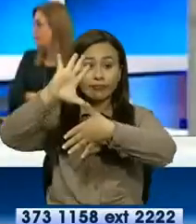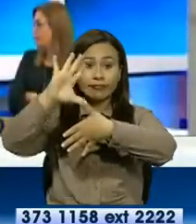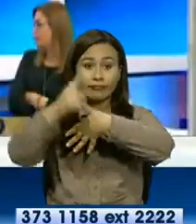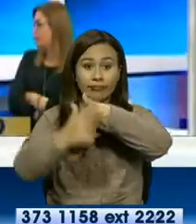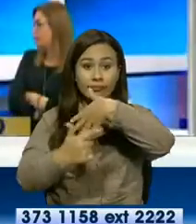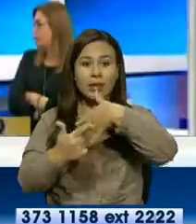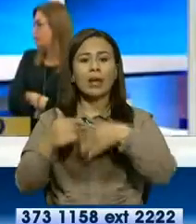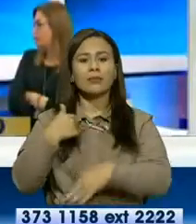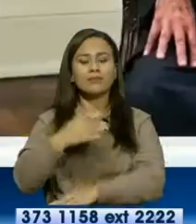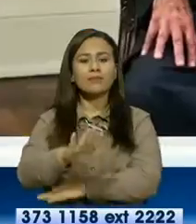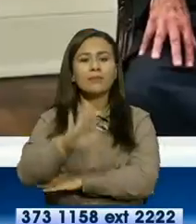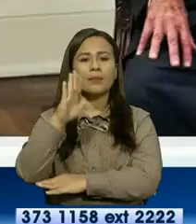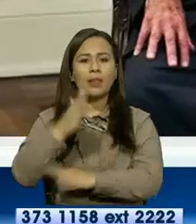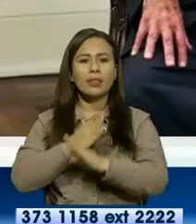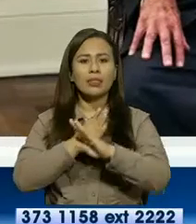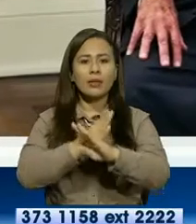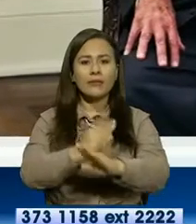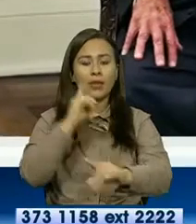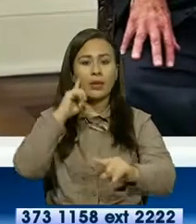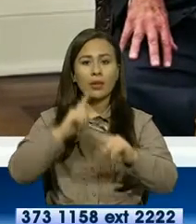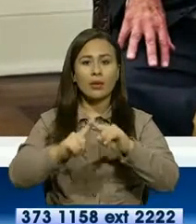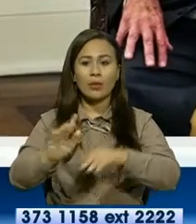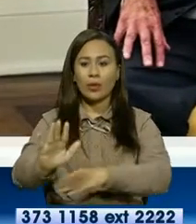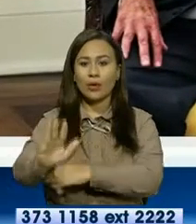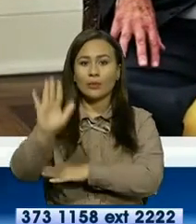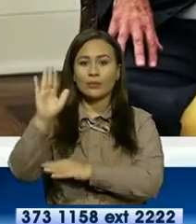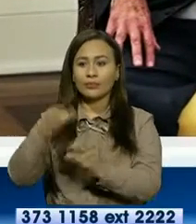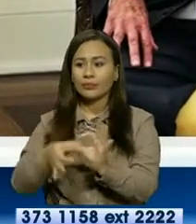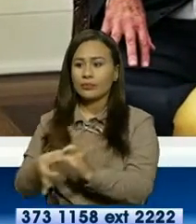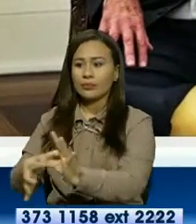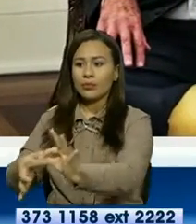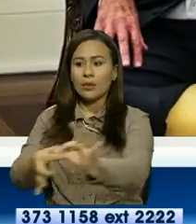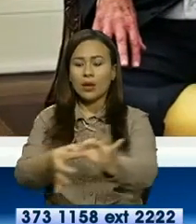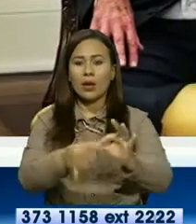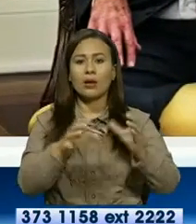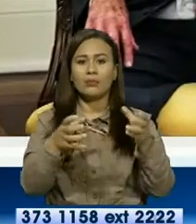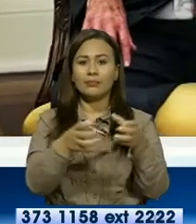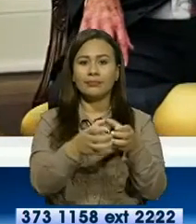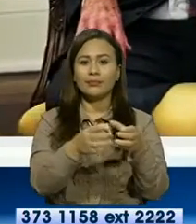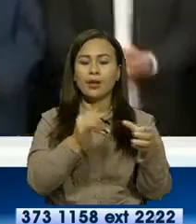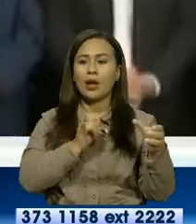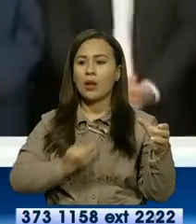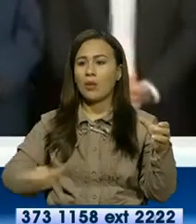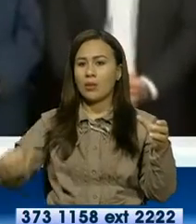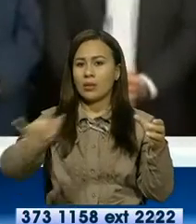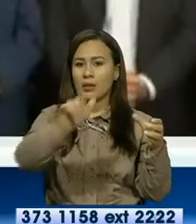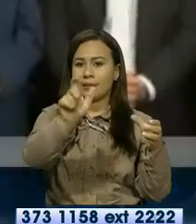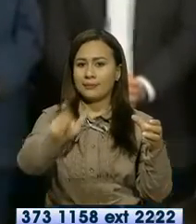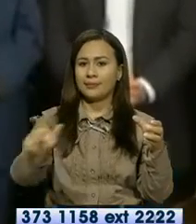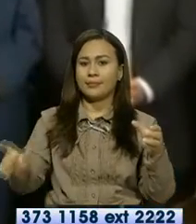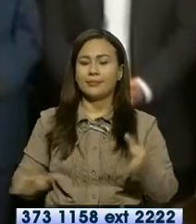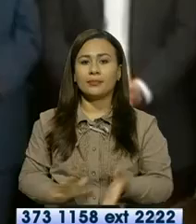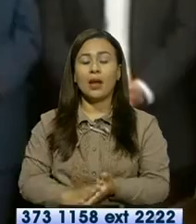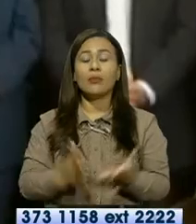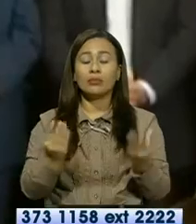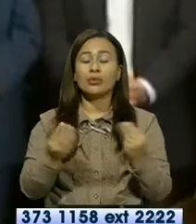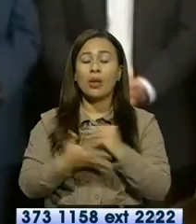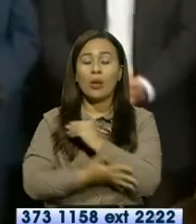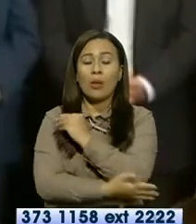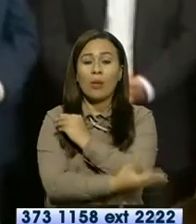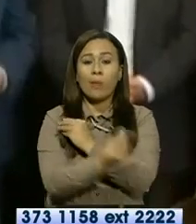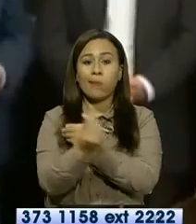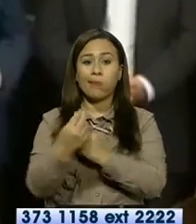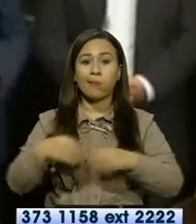se compromete a defender y reafirmar el compromiso colectivo regional con la democracia. La trama de corrupción afectó a la